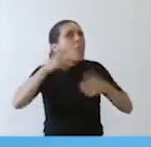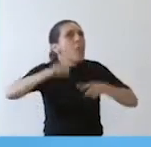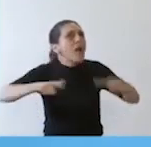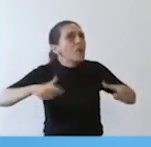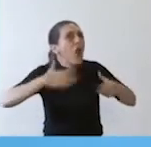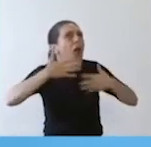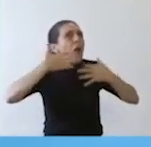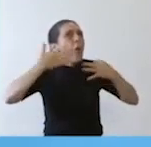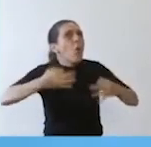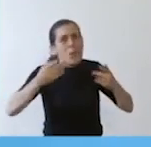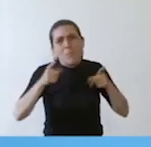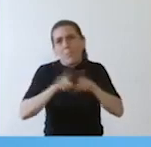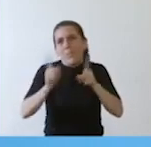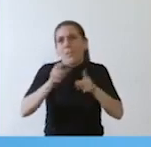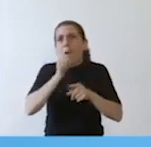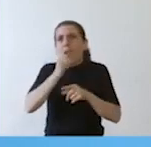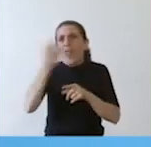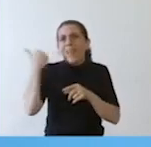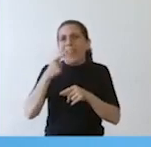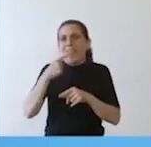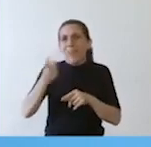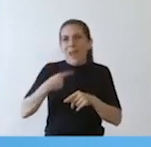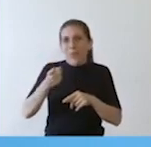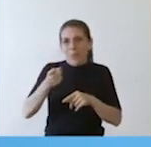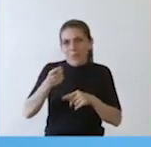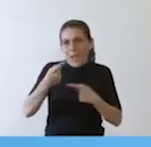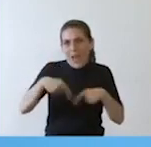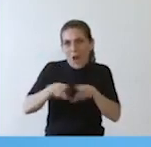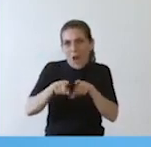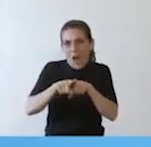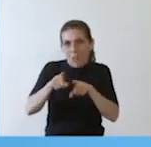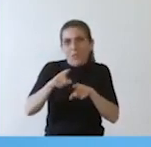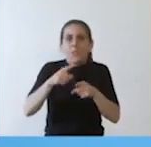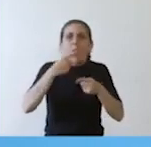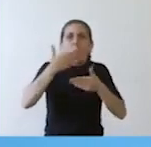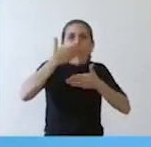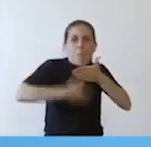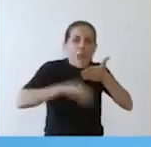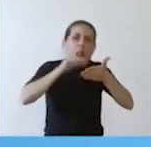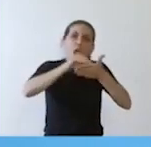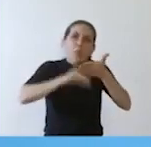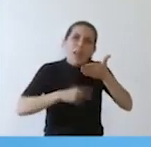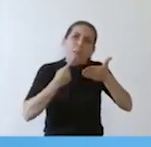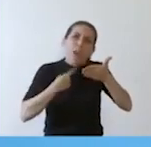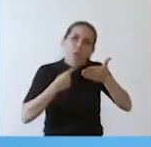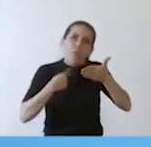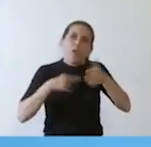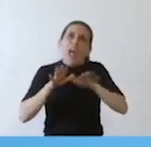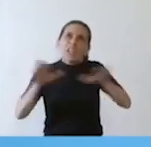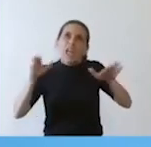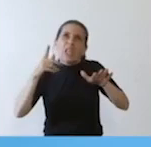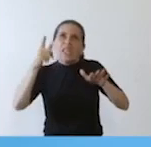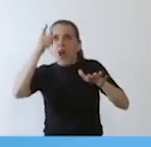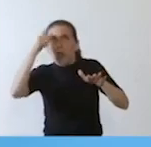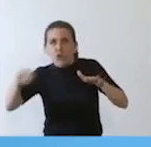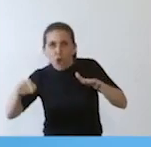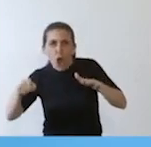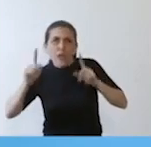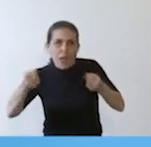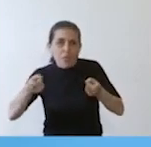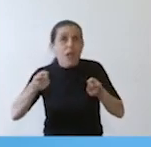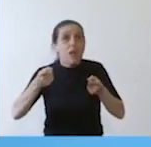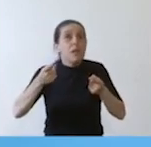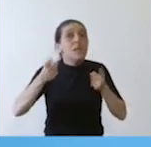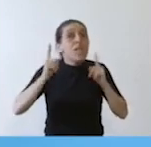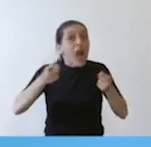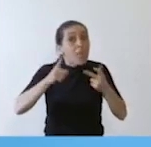la señora periodista preguntaba en el sentido del llenado de los formularios, los controles en Ezeiza, etcétera, etcétera, también es un tema de